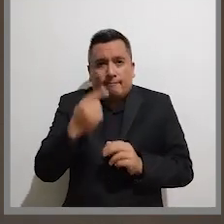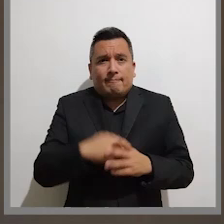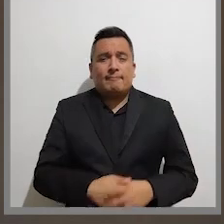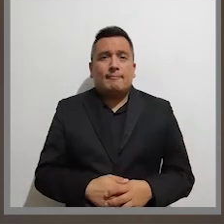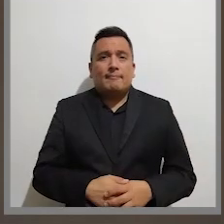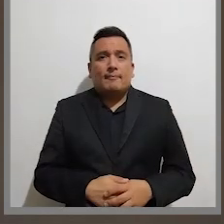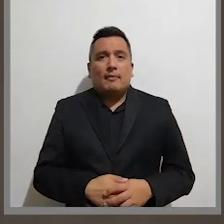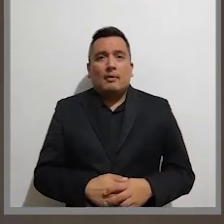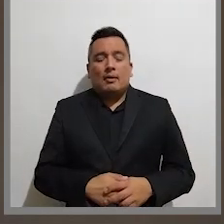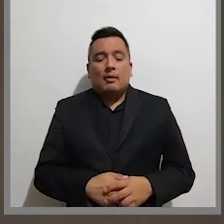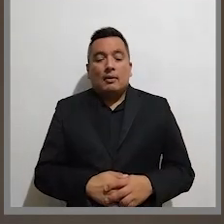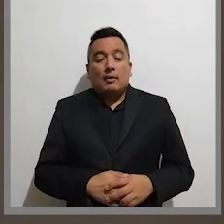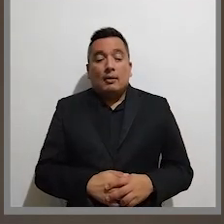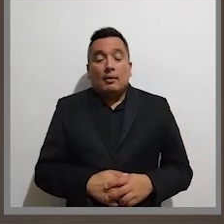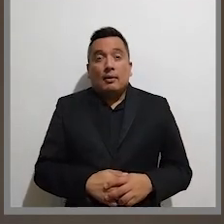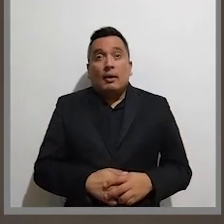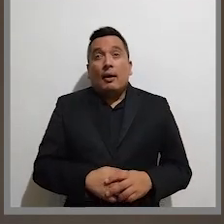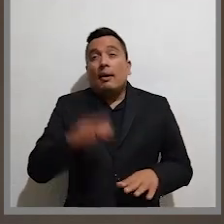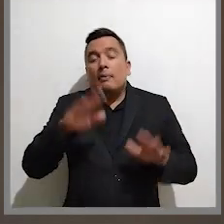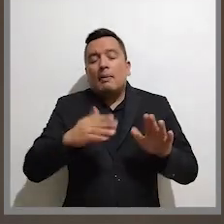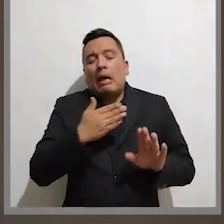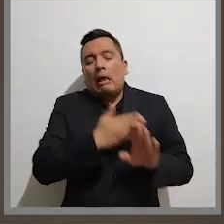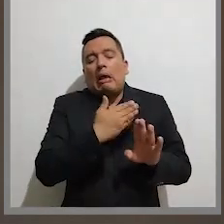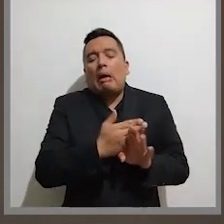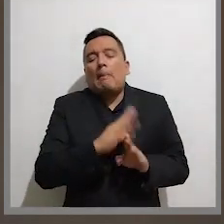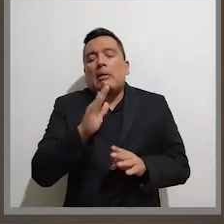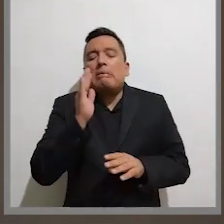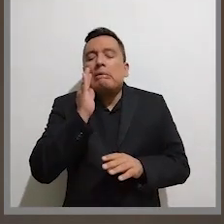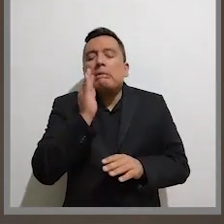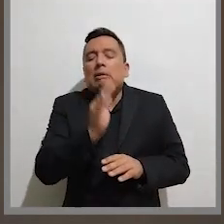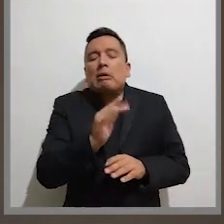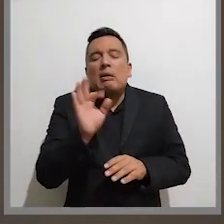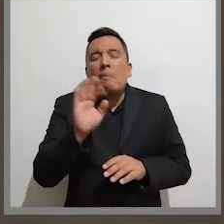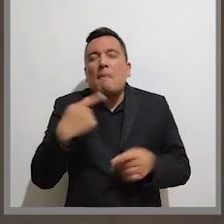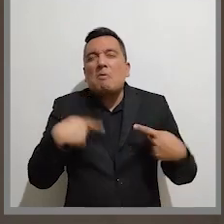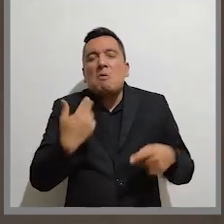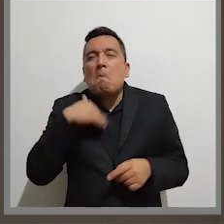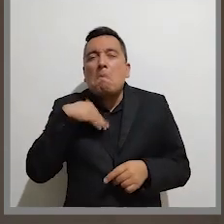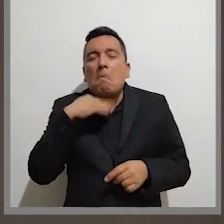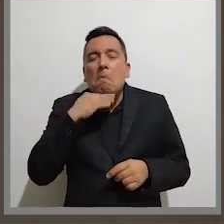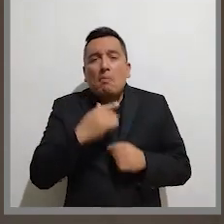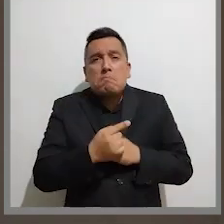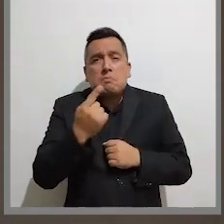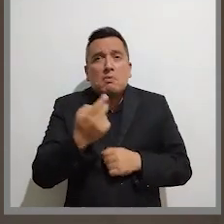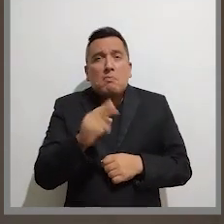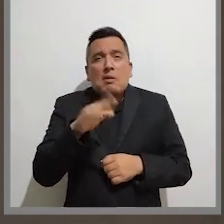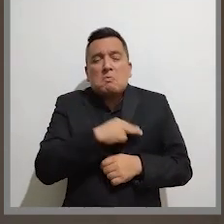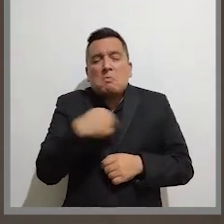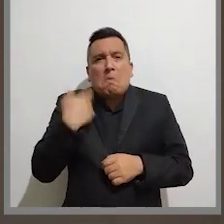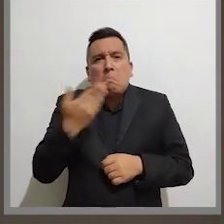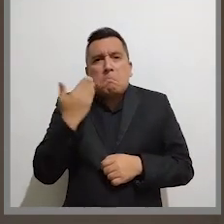violencia simbólica es aquella que es muy mínima, son actos prácticamente imperceptibles porque los tenemos